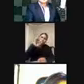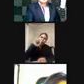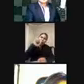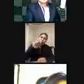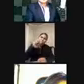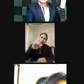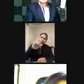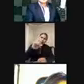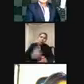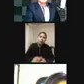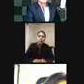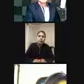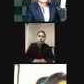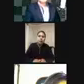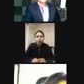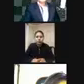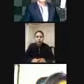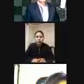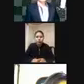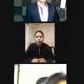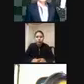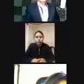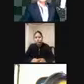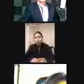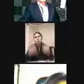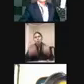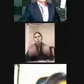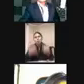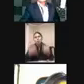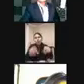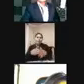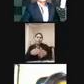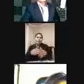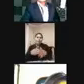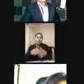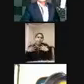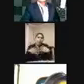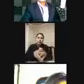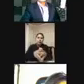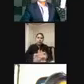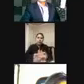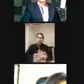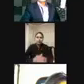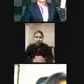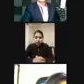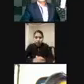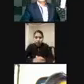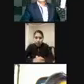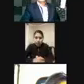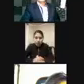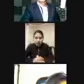ciertos movimientos, ¿no? Poner al niño en ciertos...